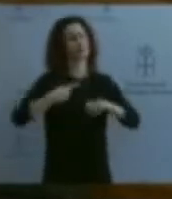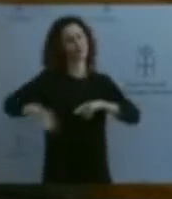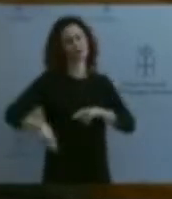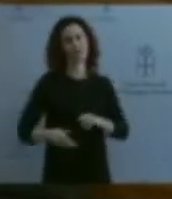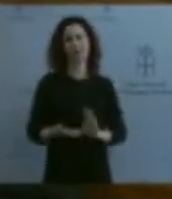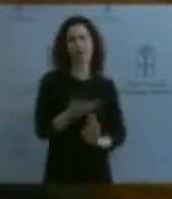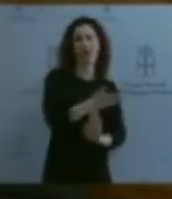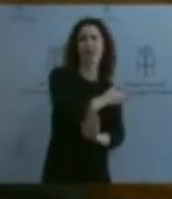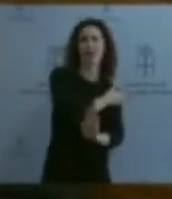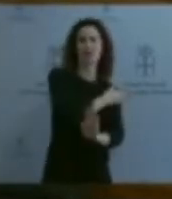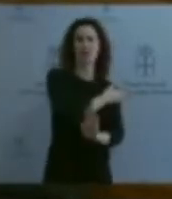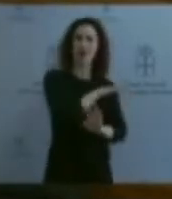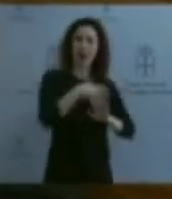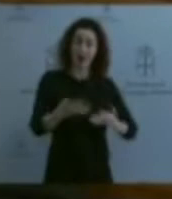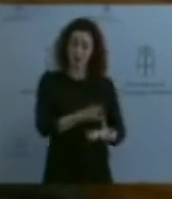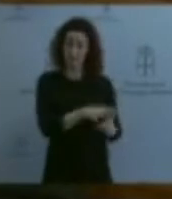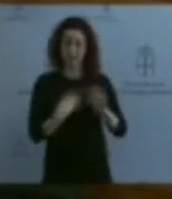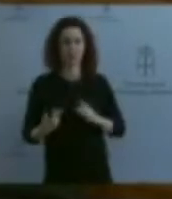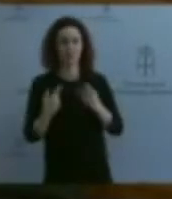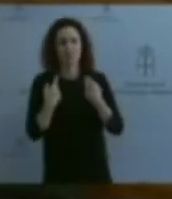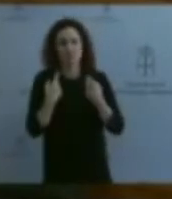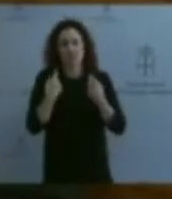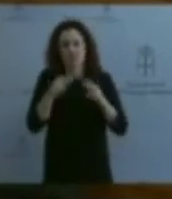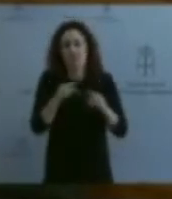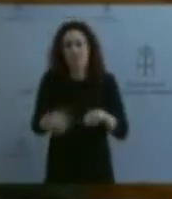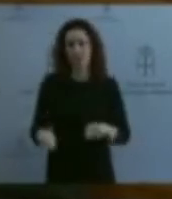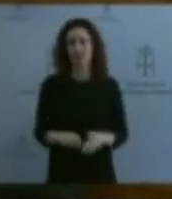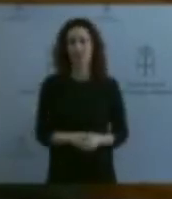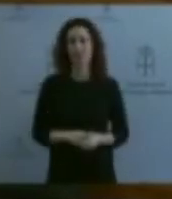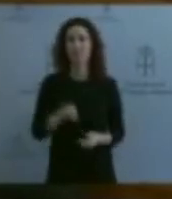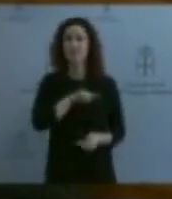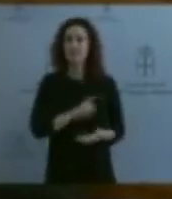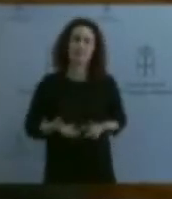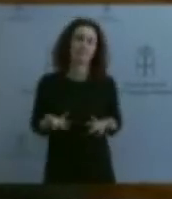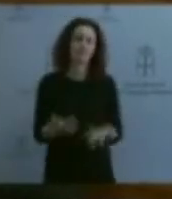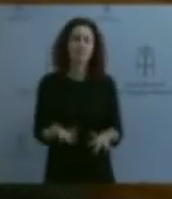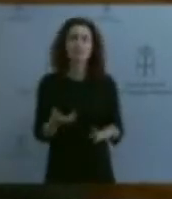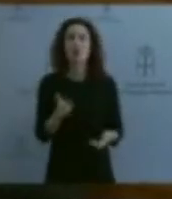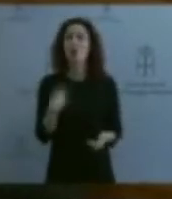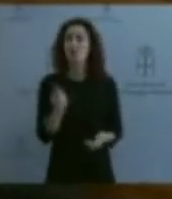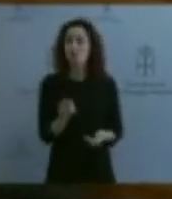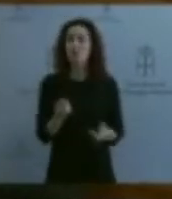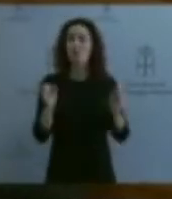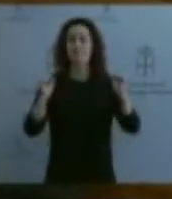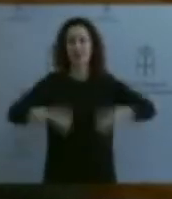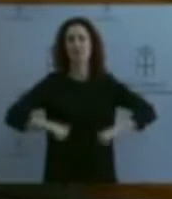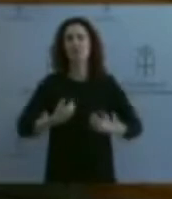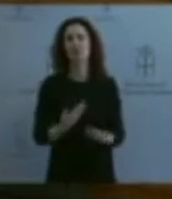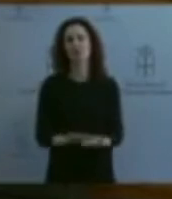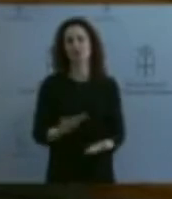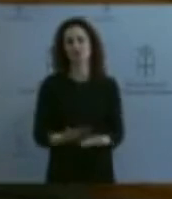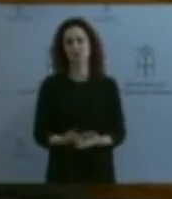lo digo como lo siento. Todo ello se tiene que abordar en esos pactos de Fruela. Todo ello, ¿no? Desde luego, hoy tenemos una